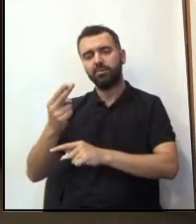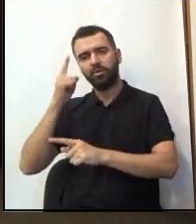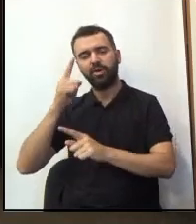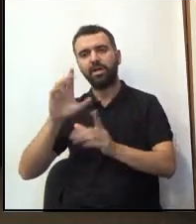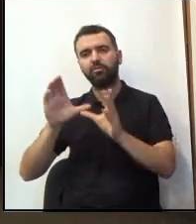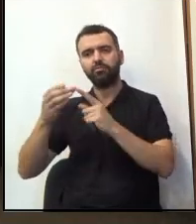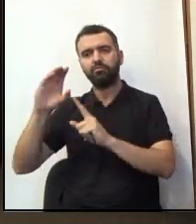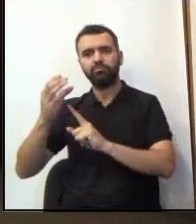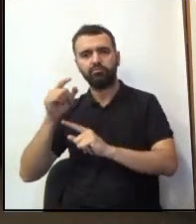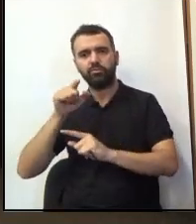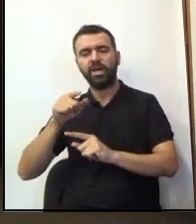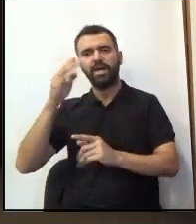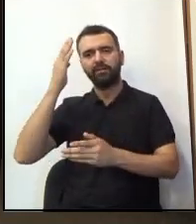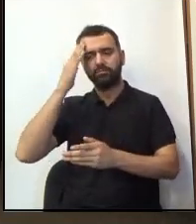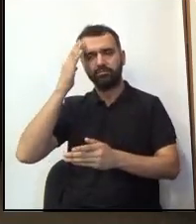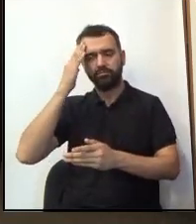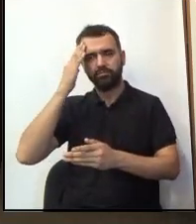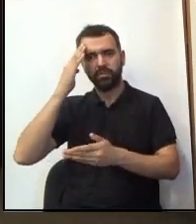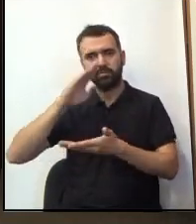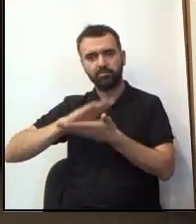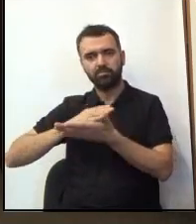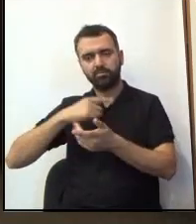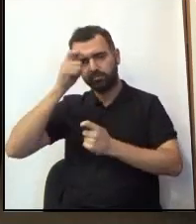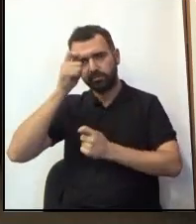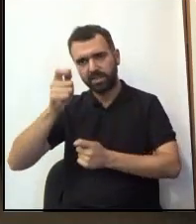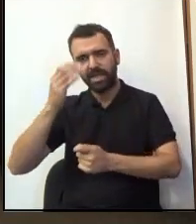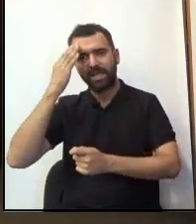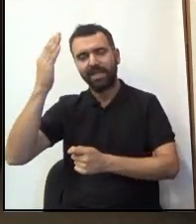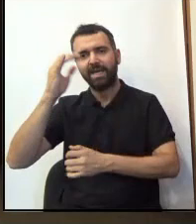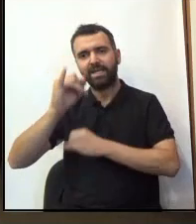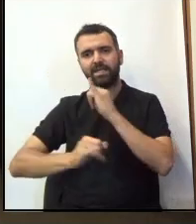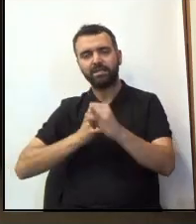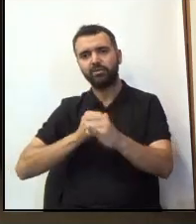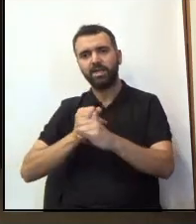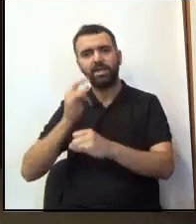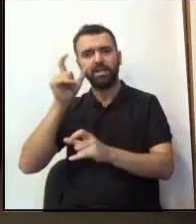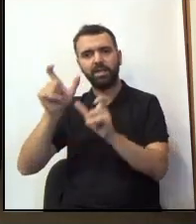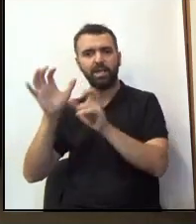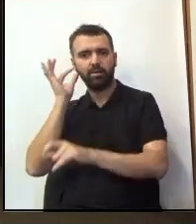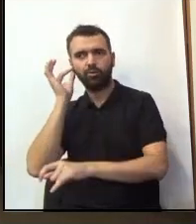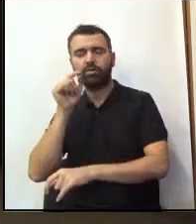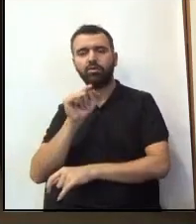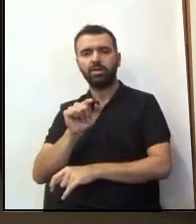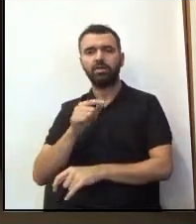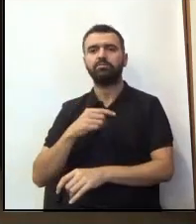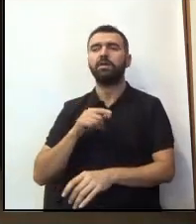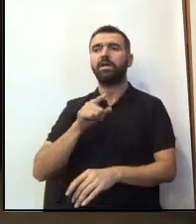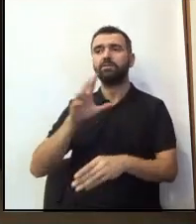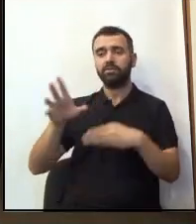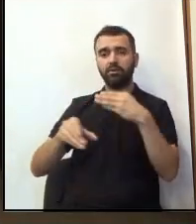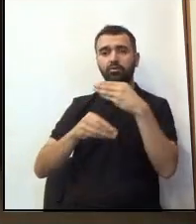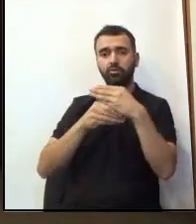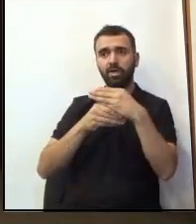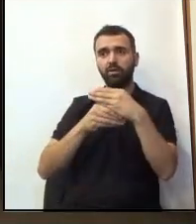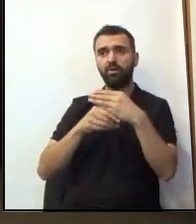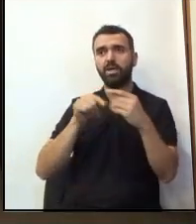actividades de conmemoración del Día Internacional de la Mujer. Eso estaba incorporado en lo que aprobamos